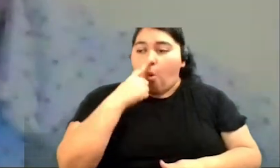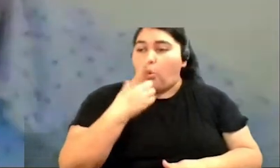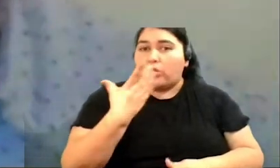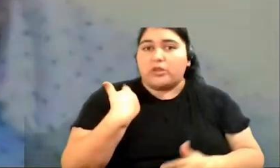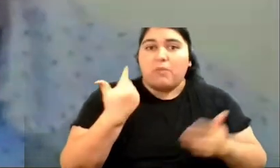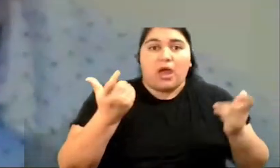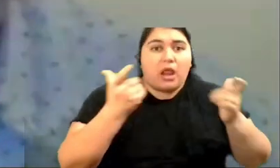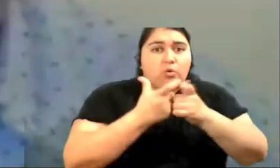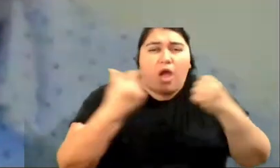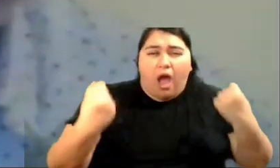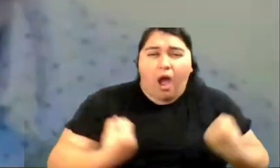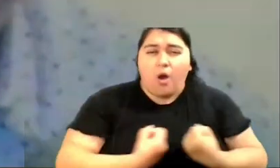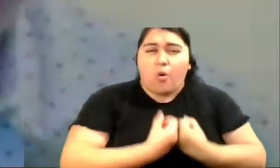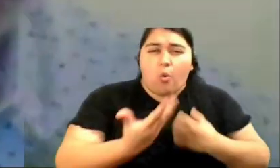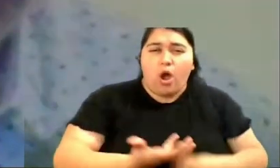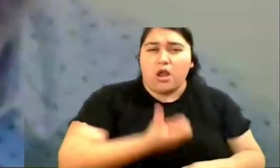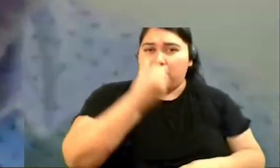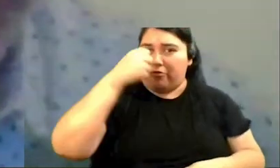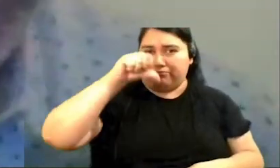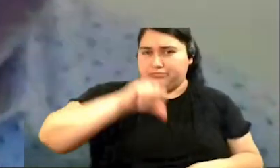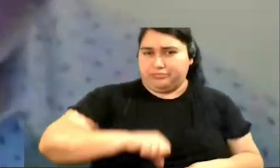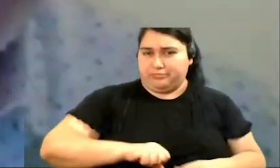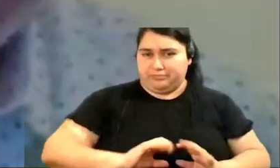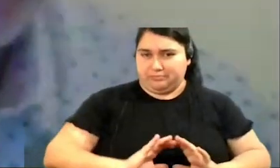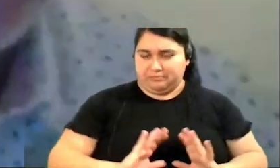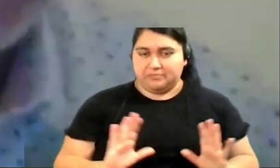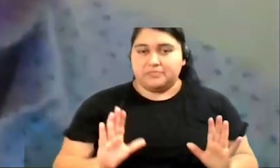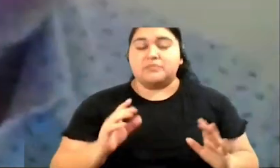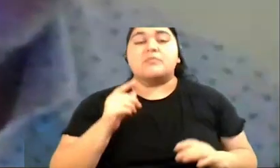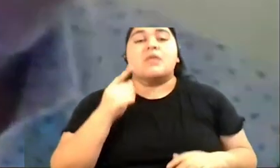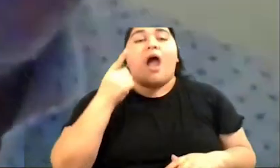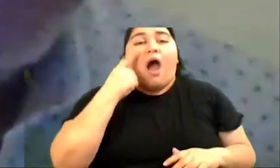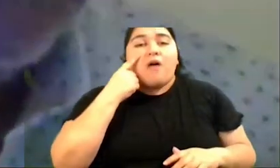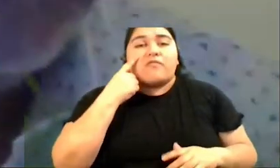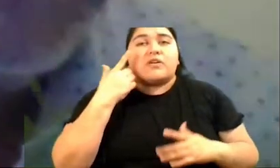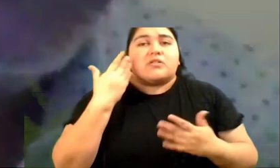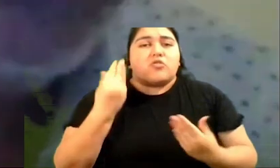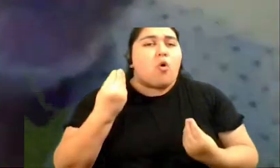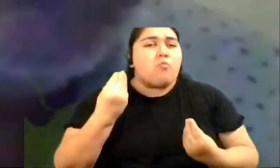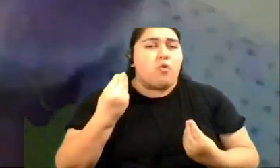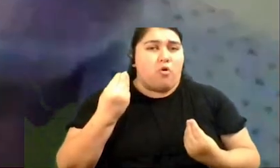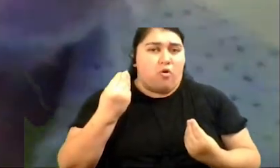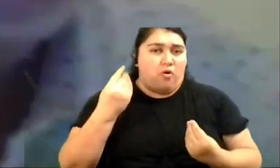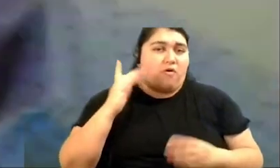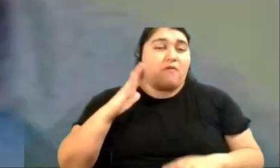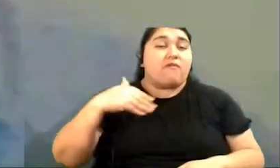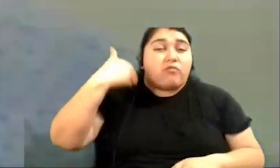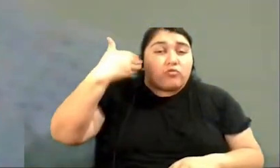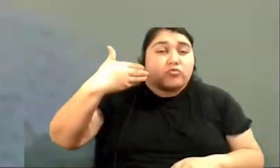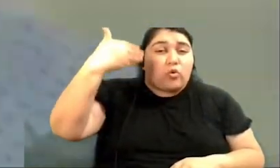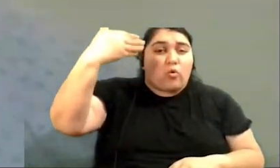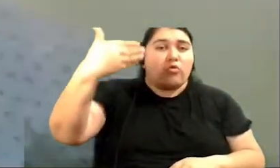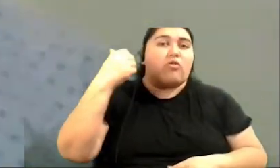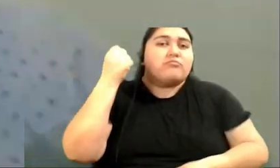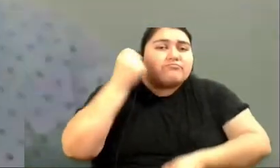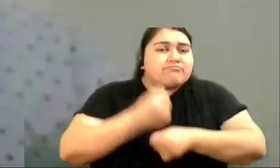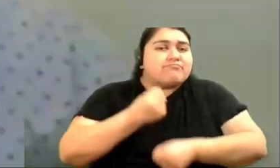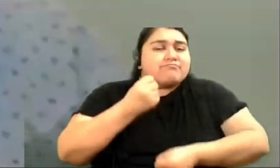un acuerdo, digamos, de estos temas. Vamos a ver cómo se va trabajando en el futuro, porque es muy